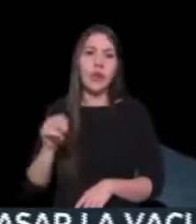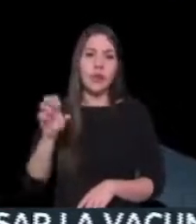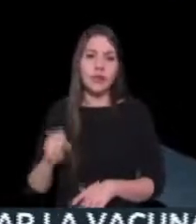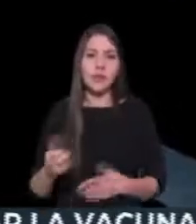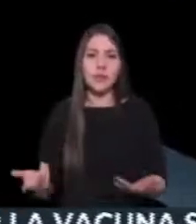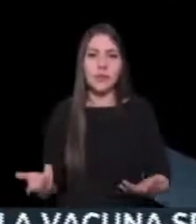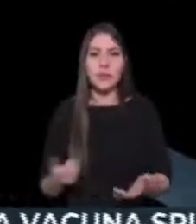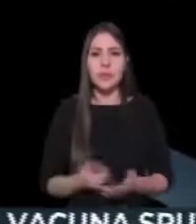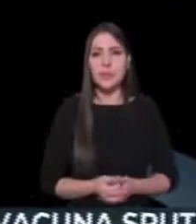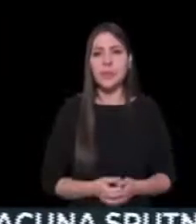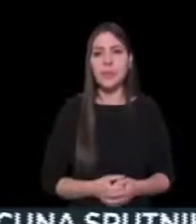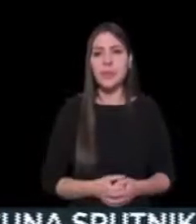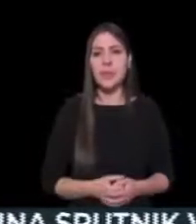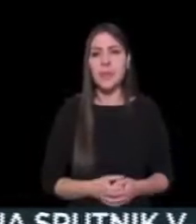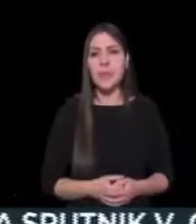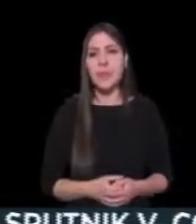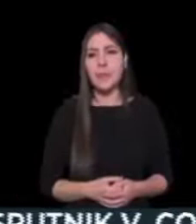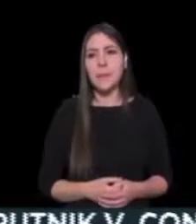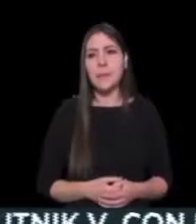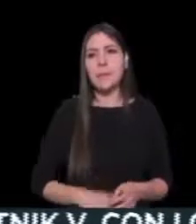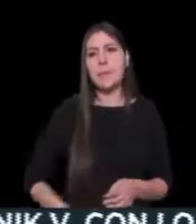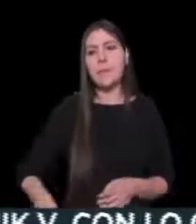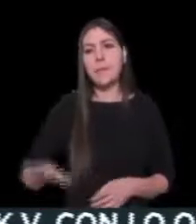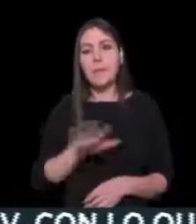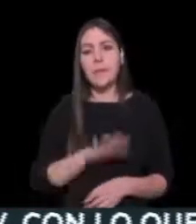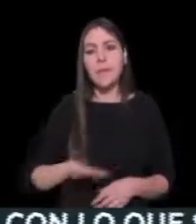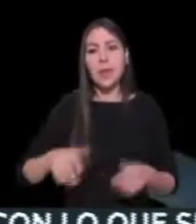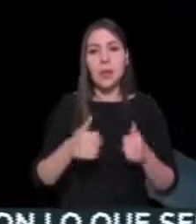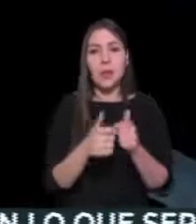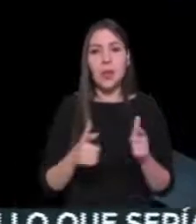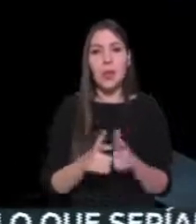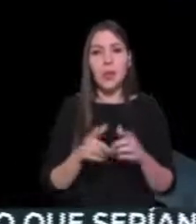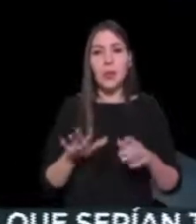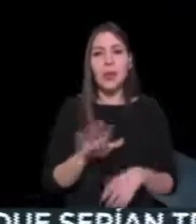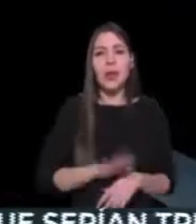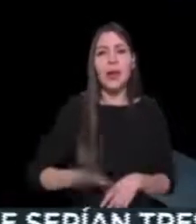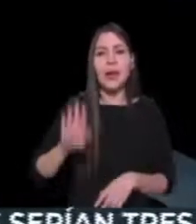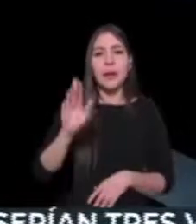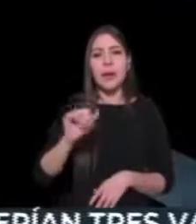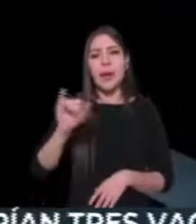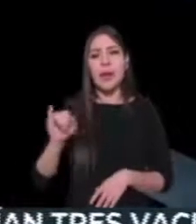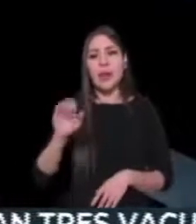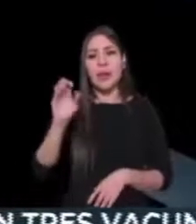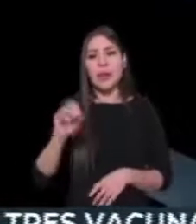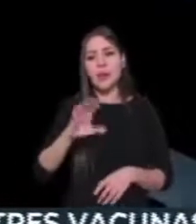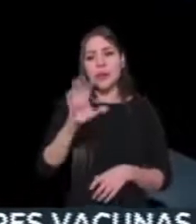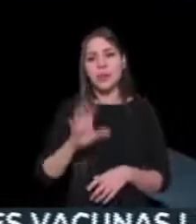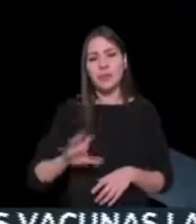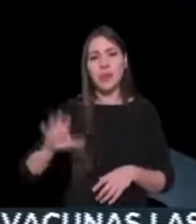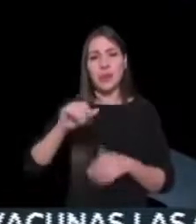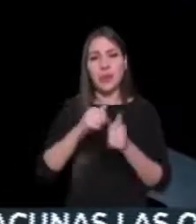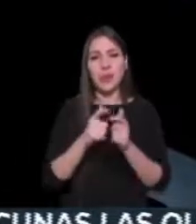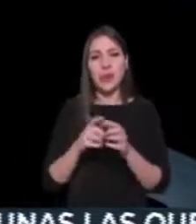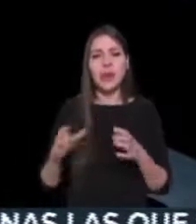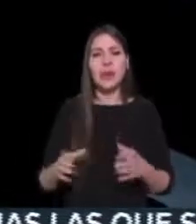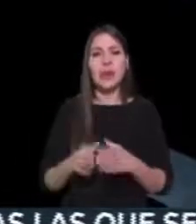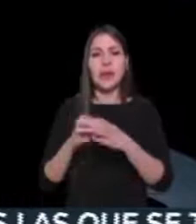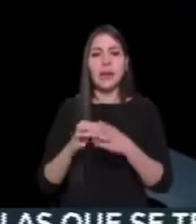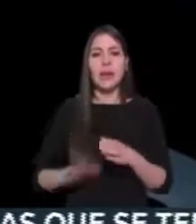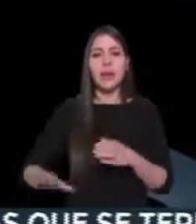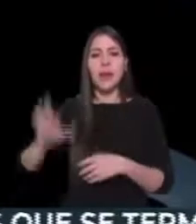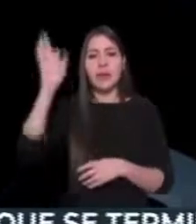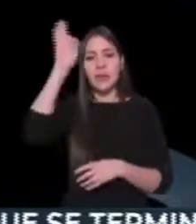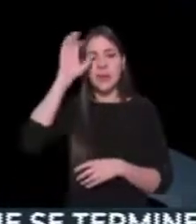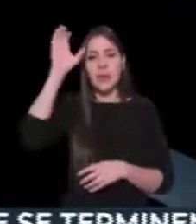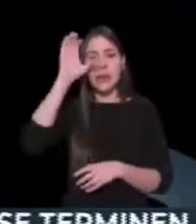estos grupos del Bajío, son los que... ¿De dónde? Cada semana lo recordamos. Calderonistas, en